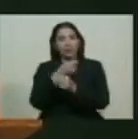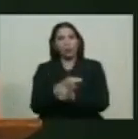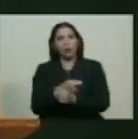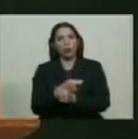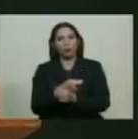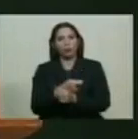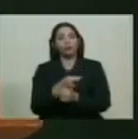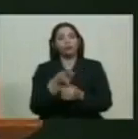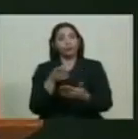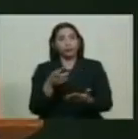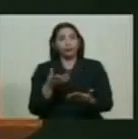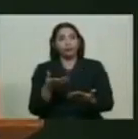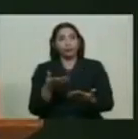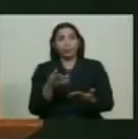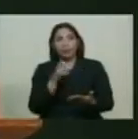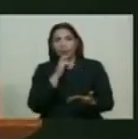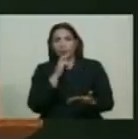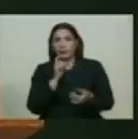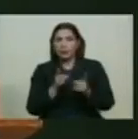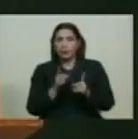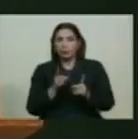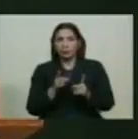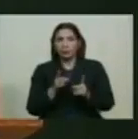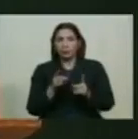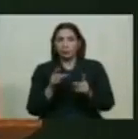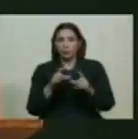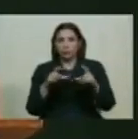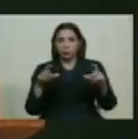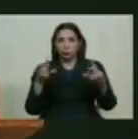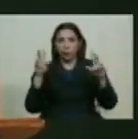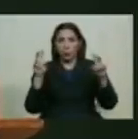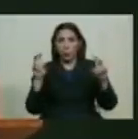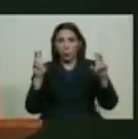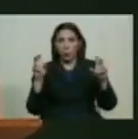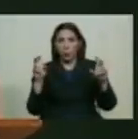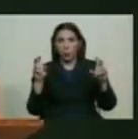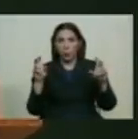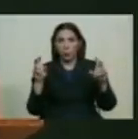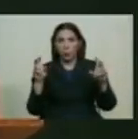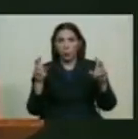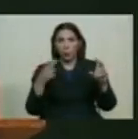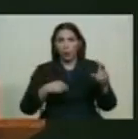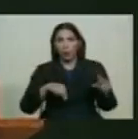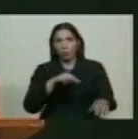complicar. Cito en este paréntesis a nuestro...